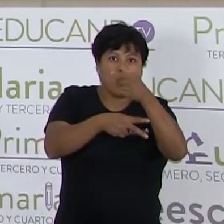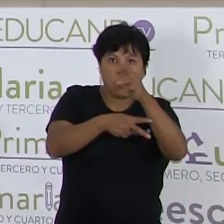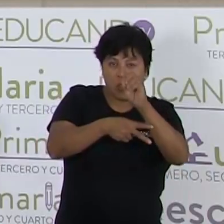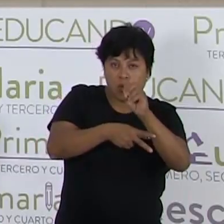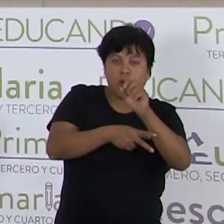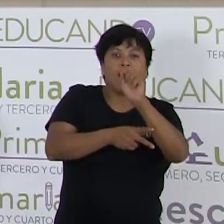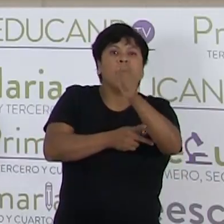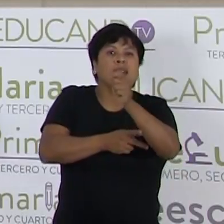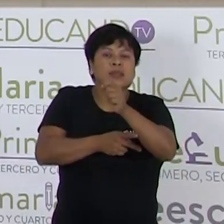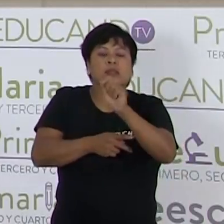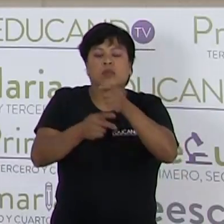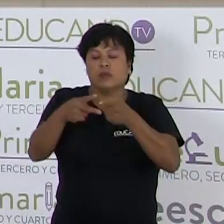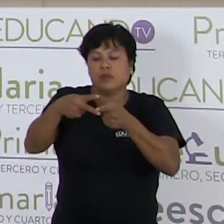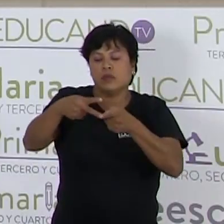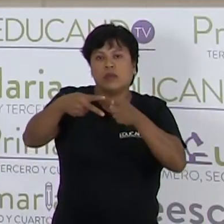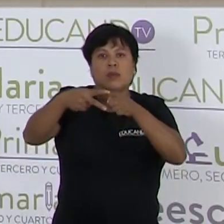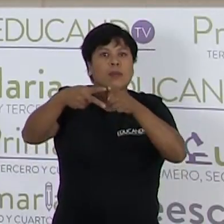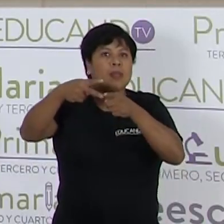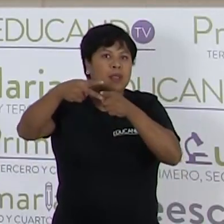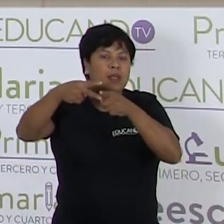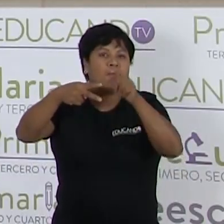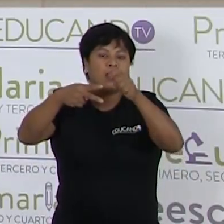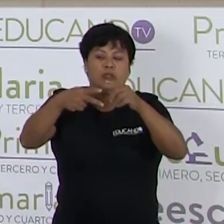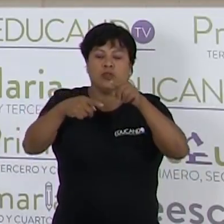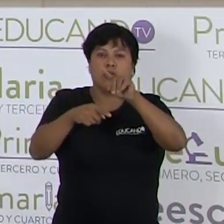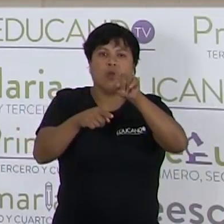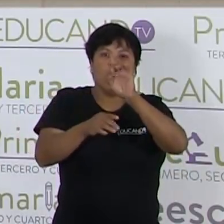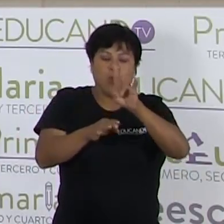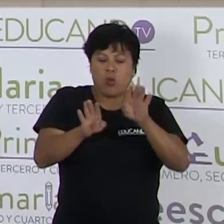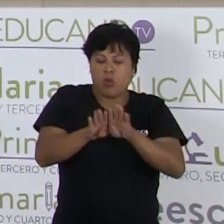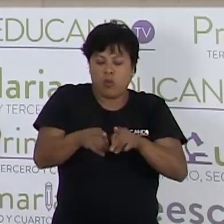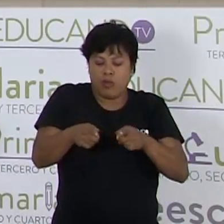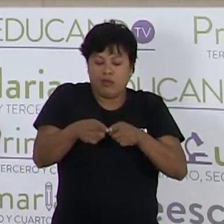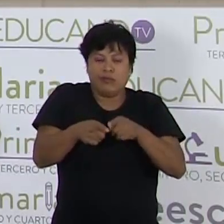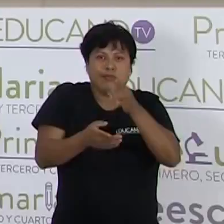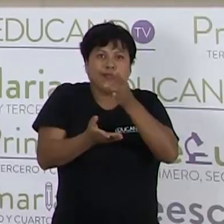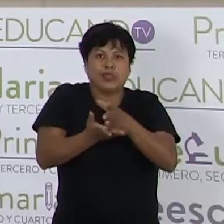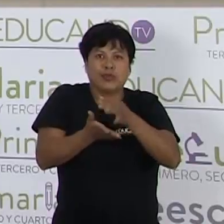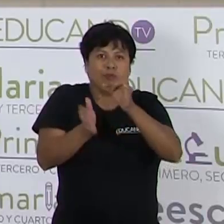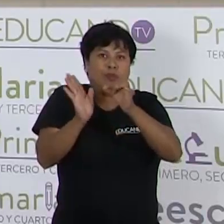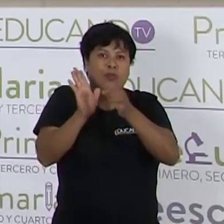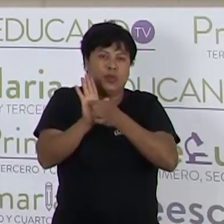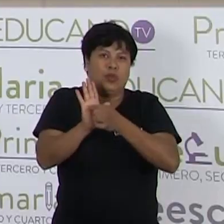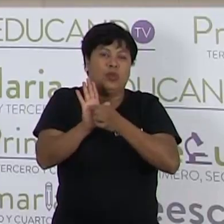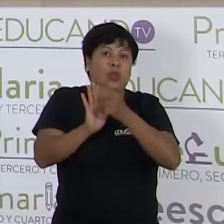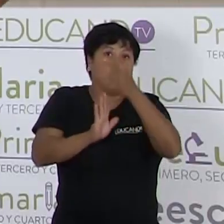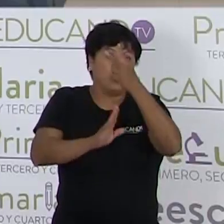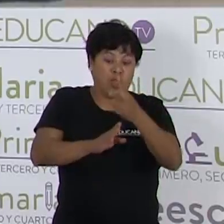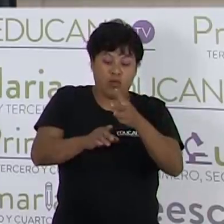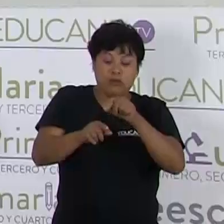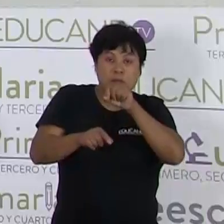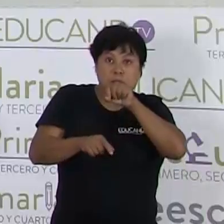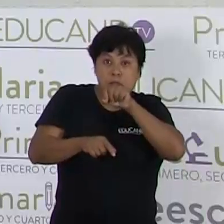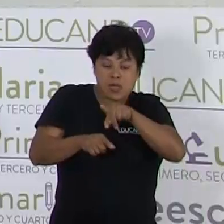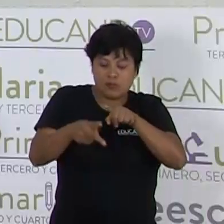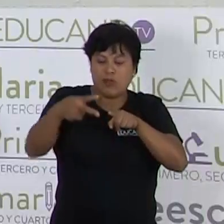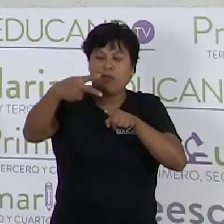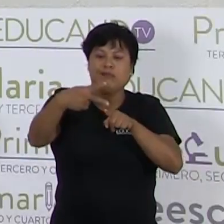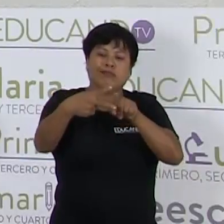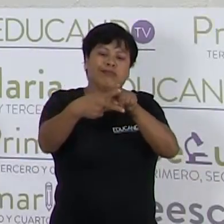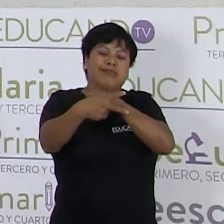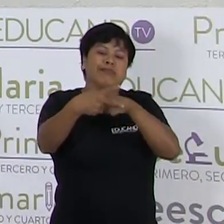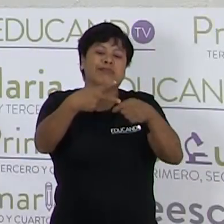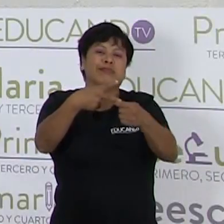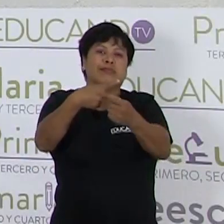un ángulo dijimos que parte de un punto, ¿verdad? Y son dos líneas que parten de un mismo punto. En